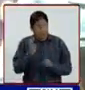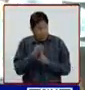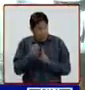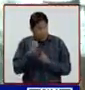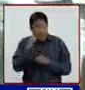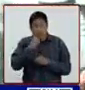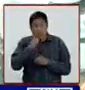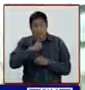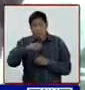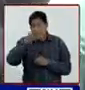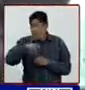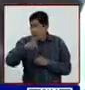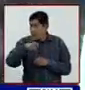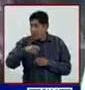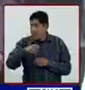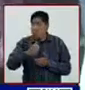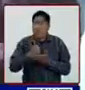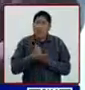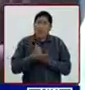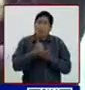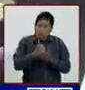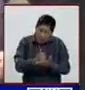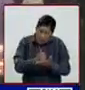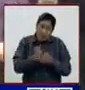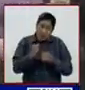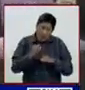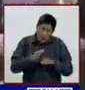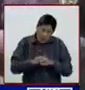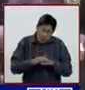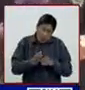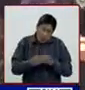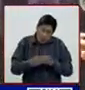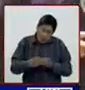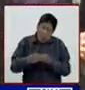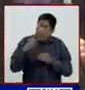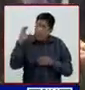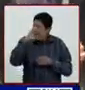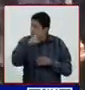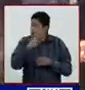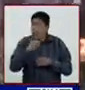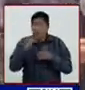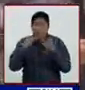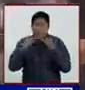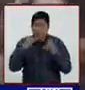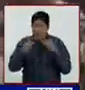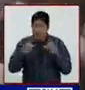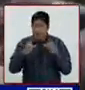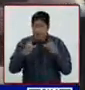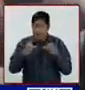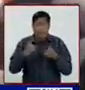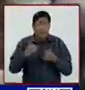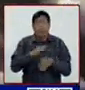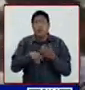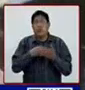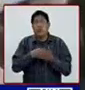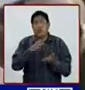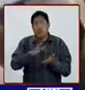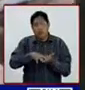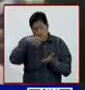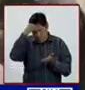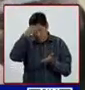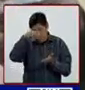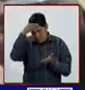Contra la mujer, deberíamos ayudarla orientándola, buscando si no son información. Entonces aprender más que